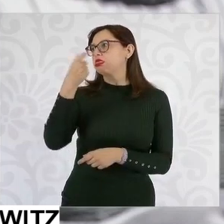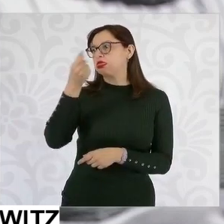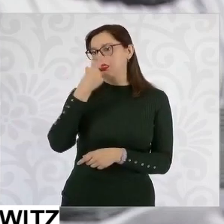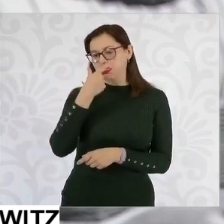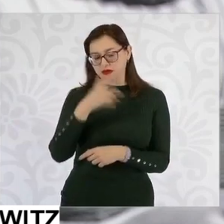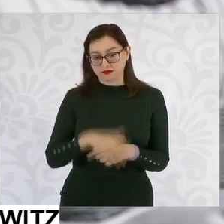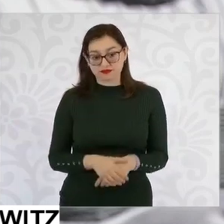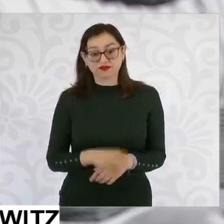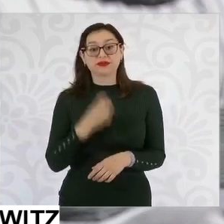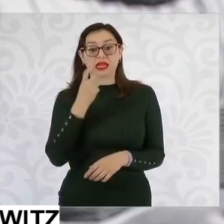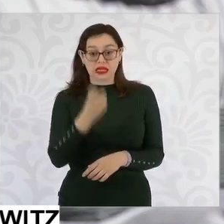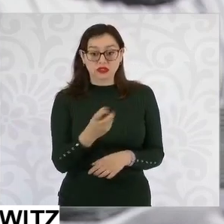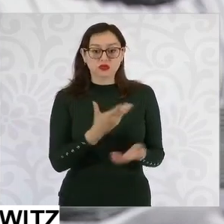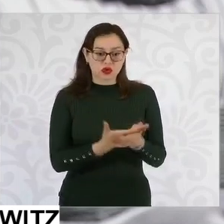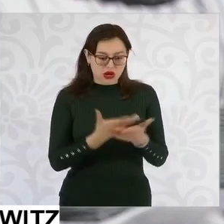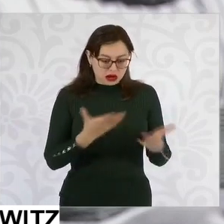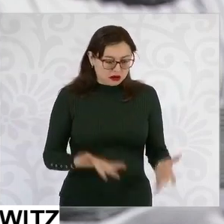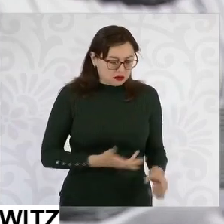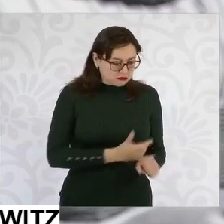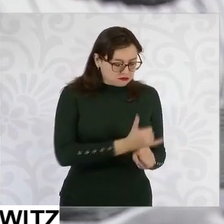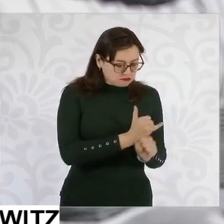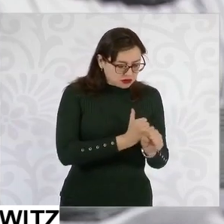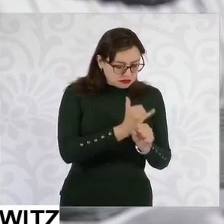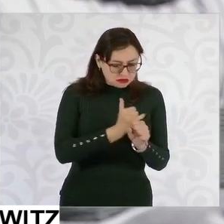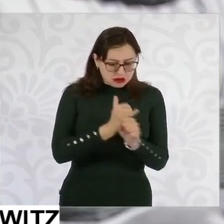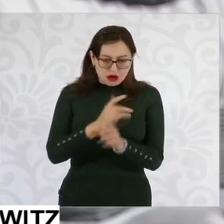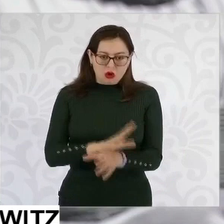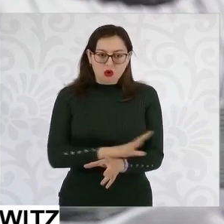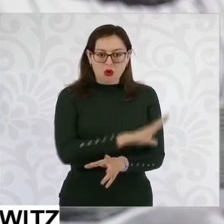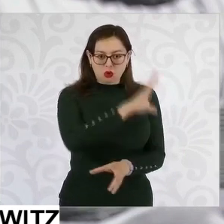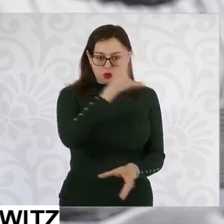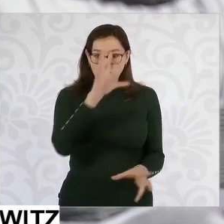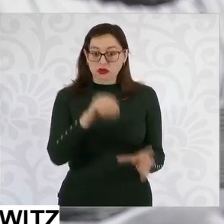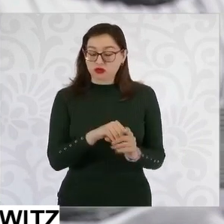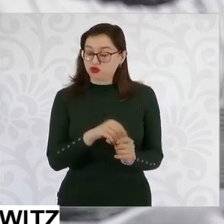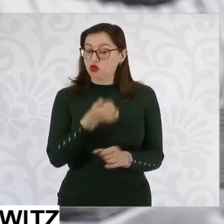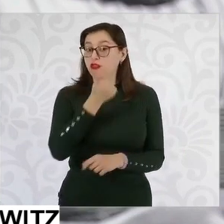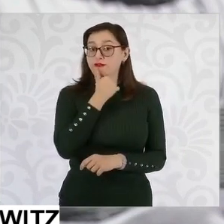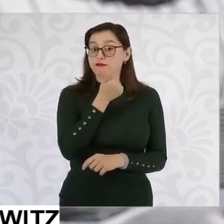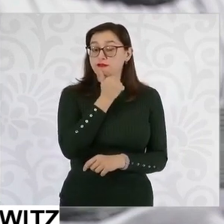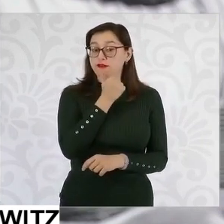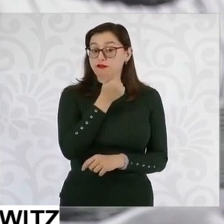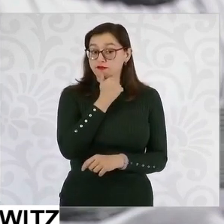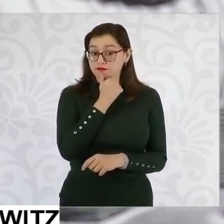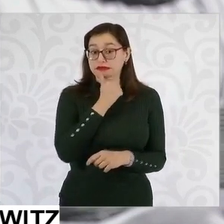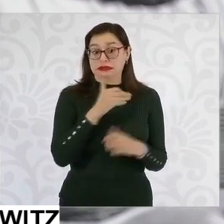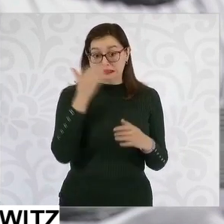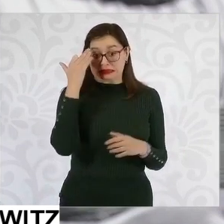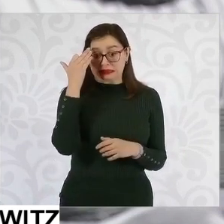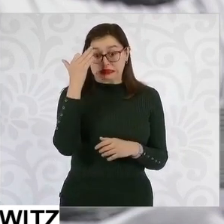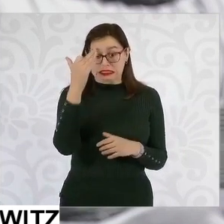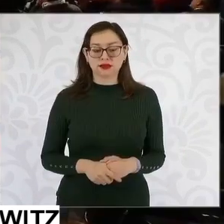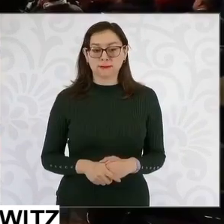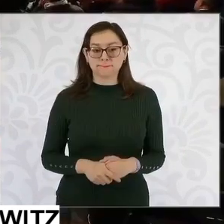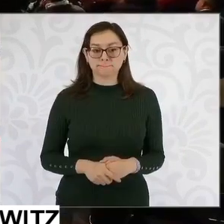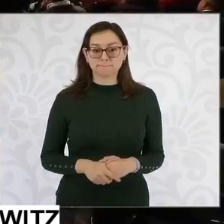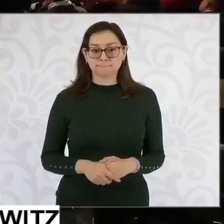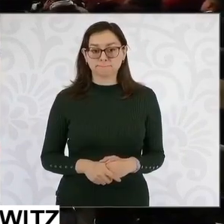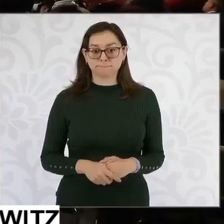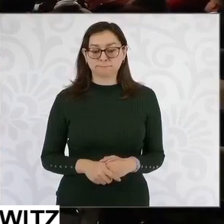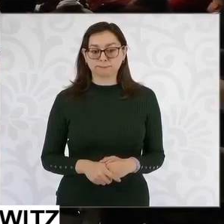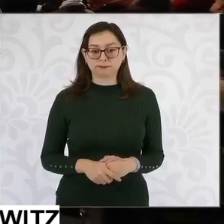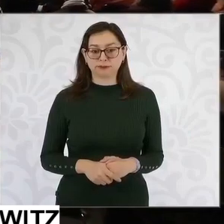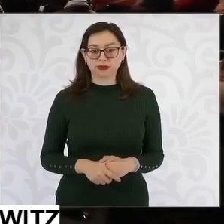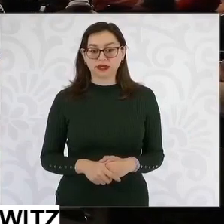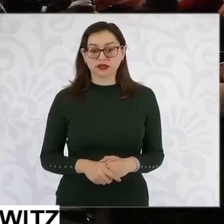sino el fenotipo y el genotipo, que todavía no tenemos los resultados porque toma un tiempo secuenciarlos. El número, yo